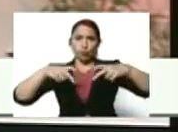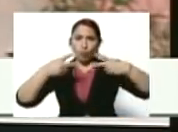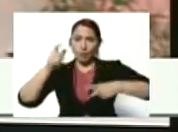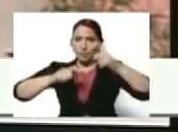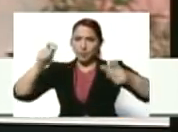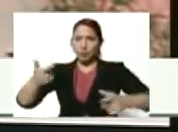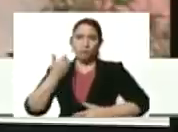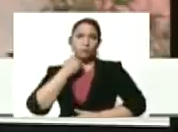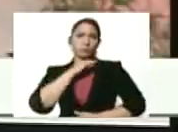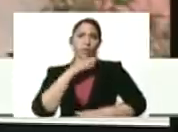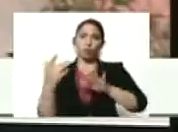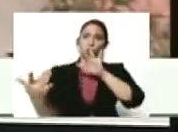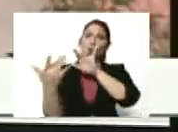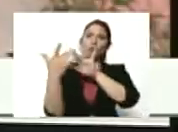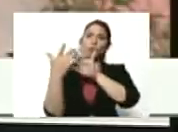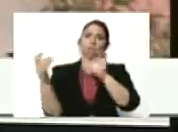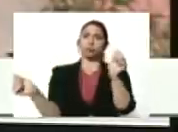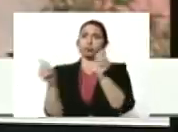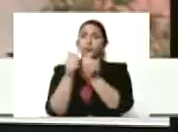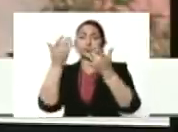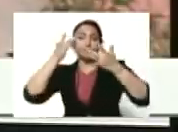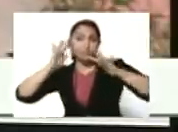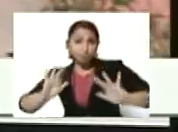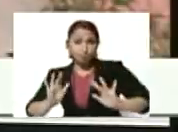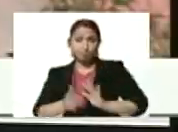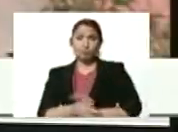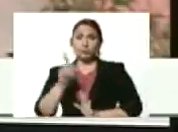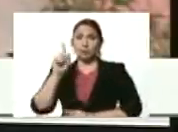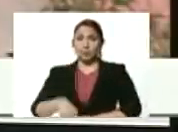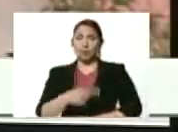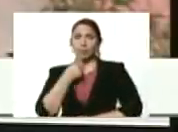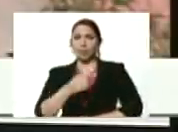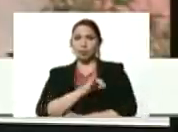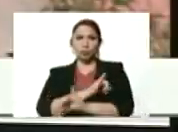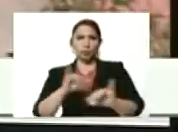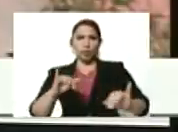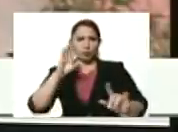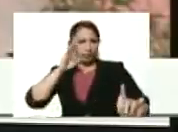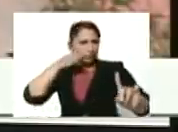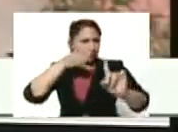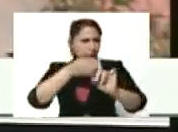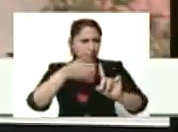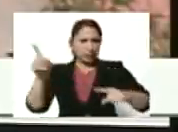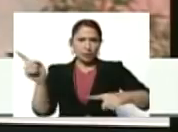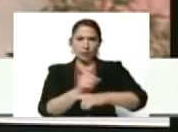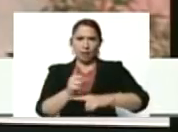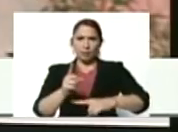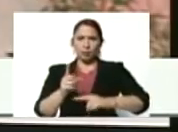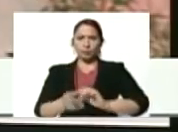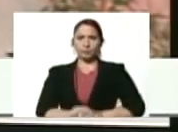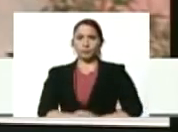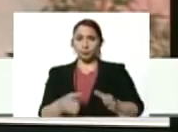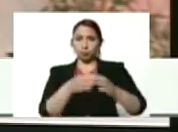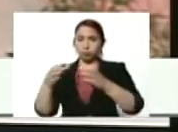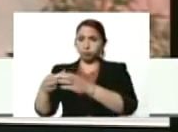y de contactos de casos sospechosos y confirmados y su abordaje inmediato por las brigadas de